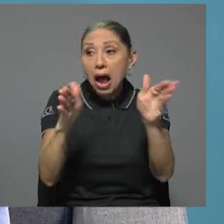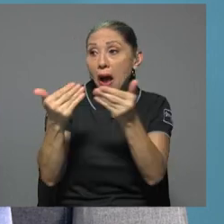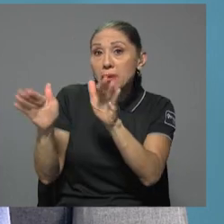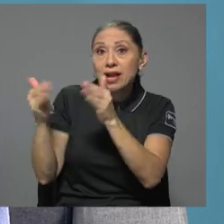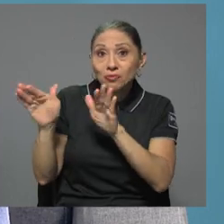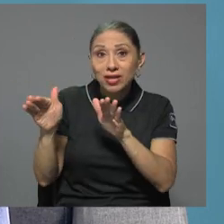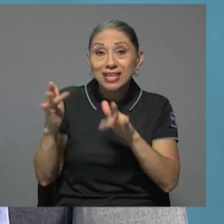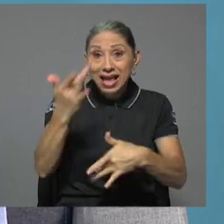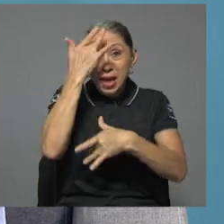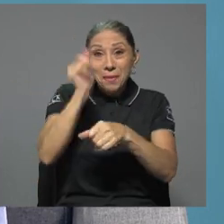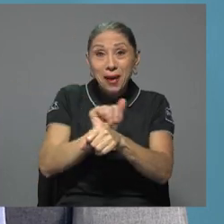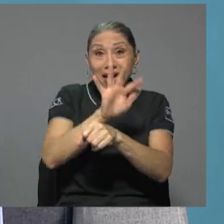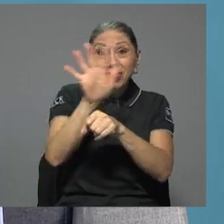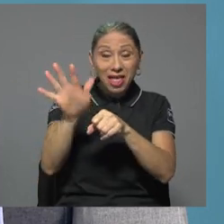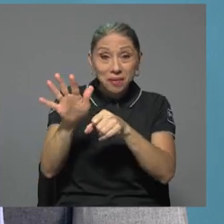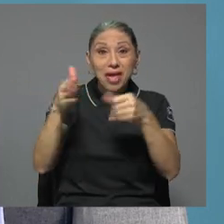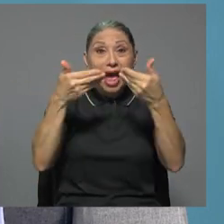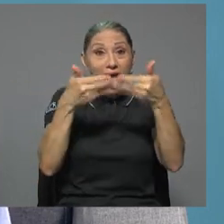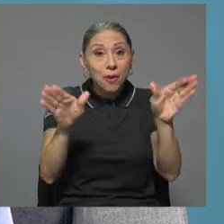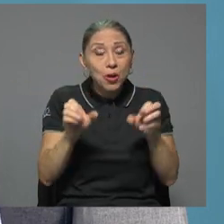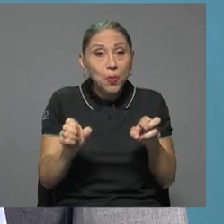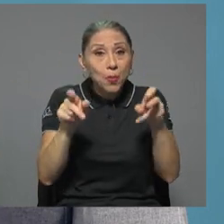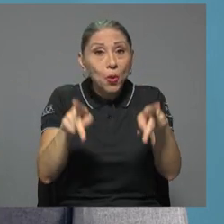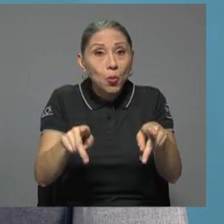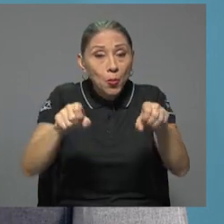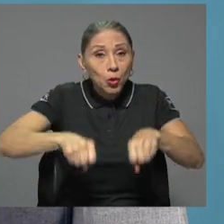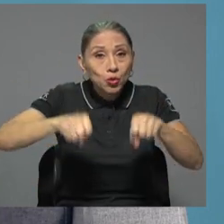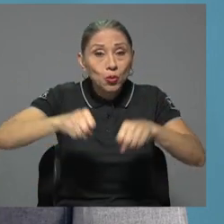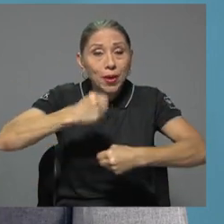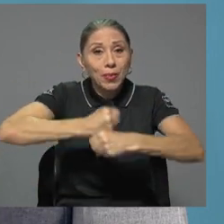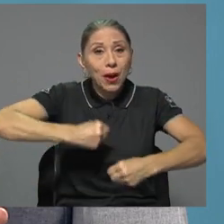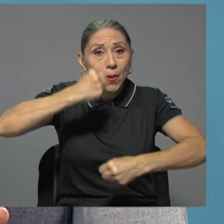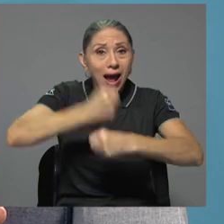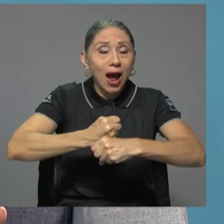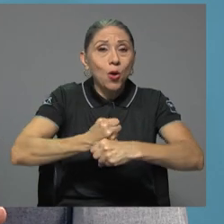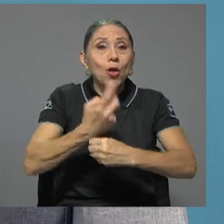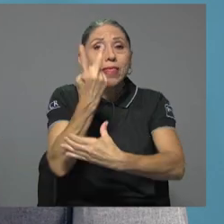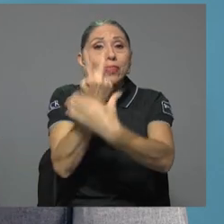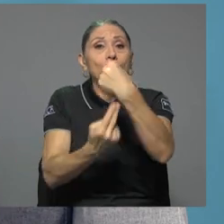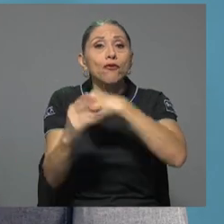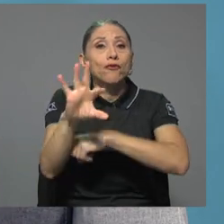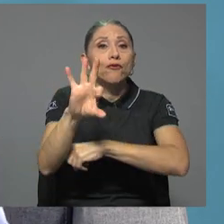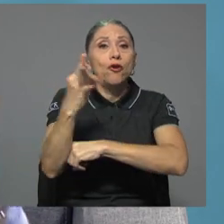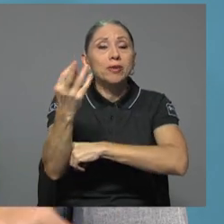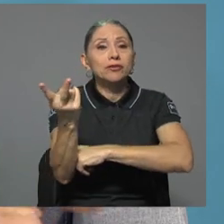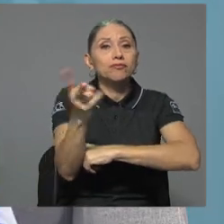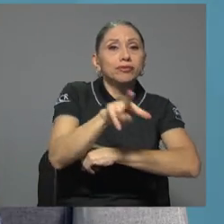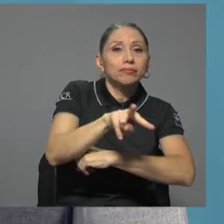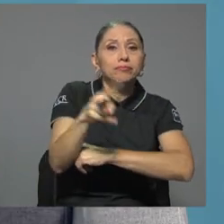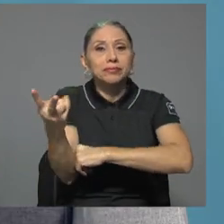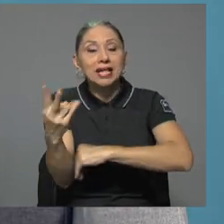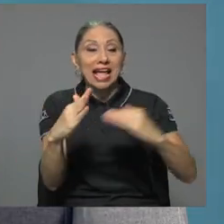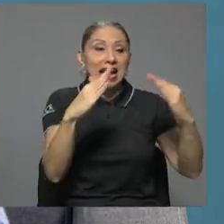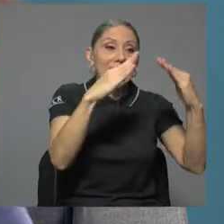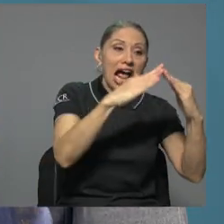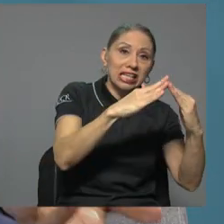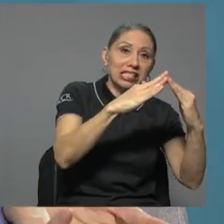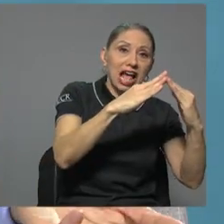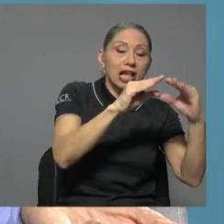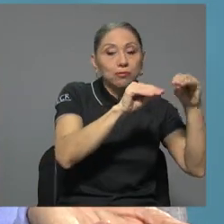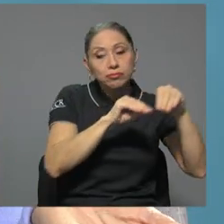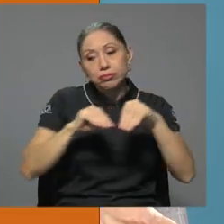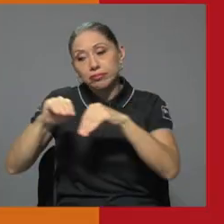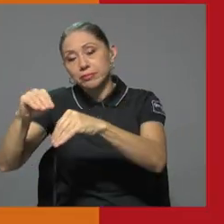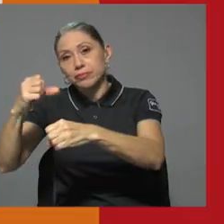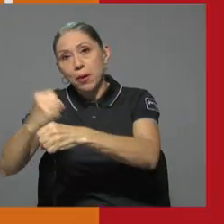pandemia abrió las puertas a la posibilidad de trabajo bimodal es decir en la casa y en donde era nuestro lugar